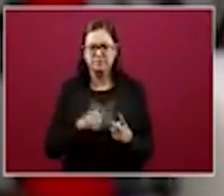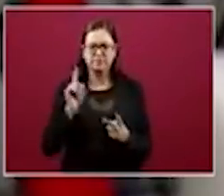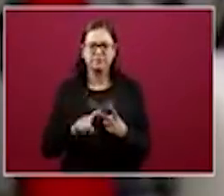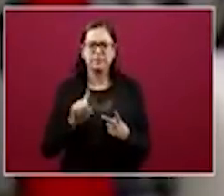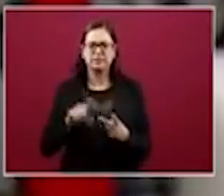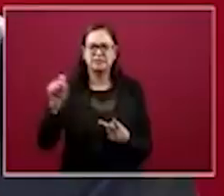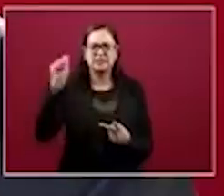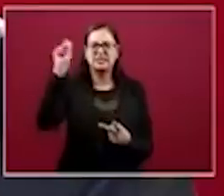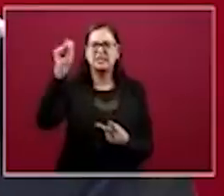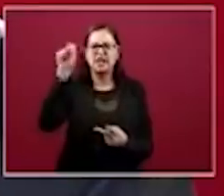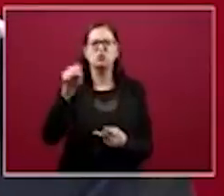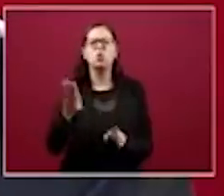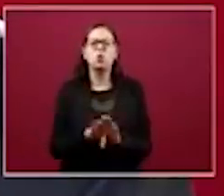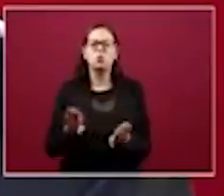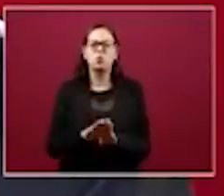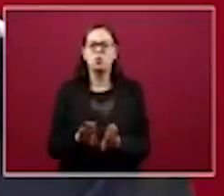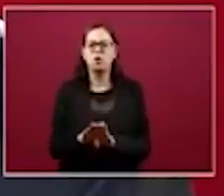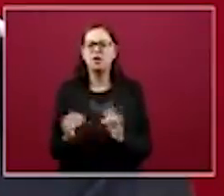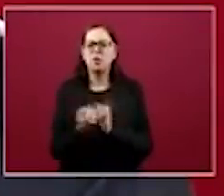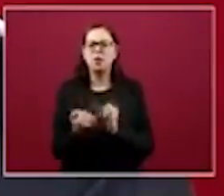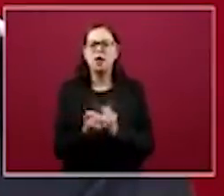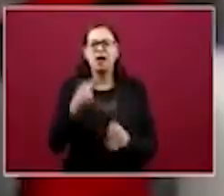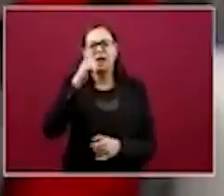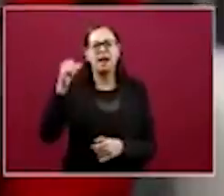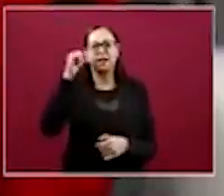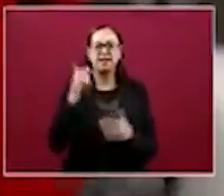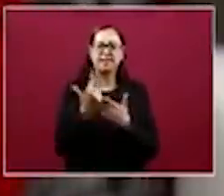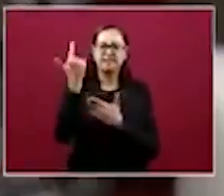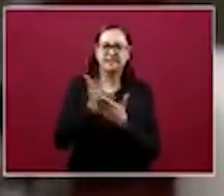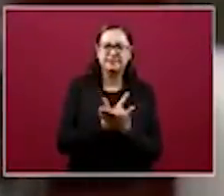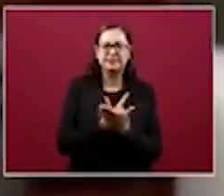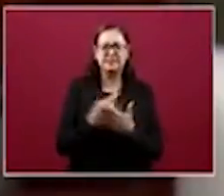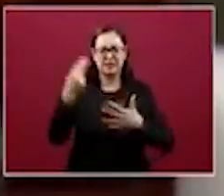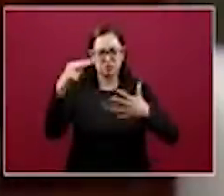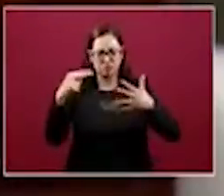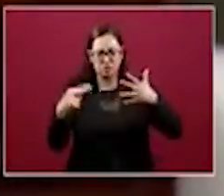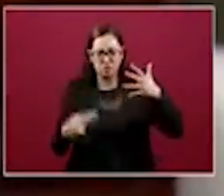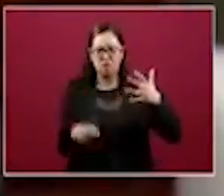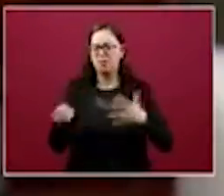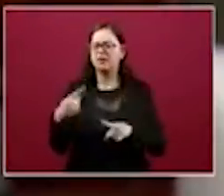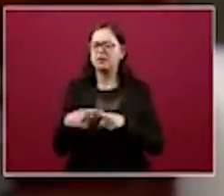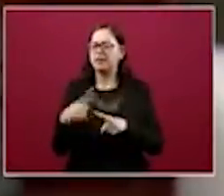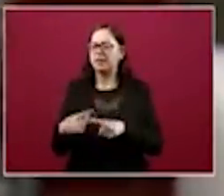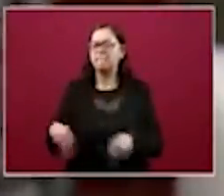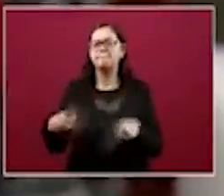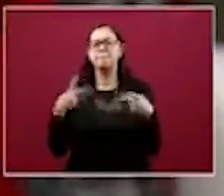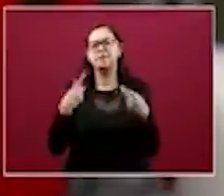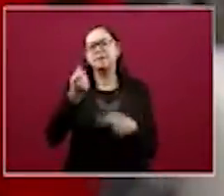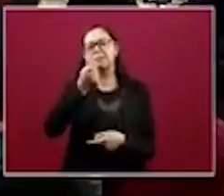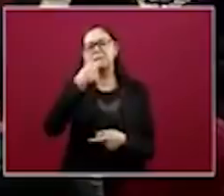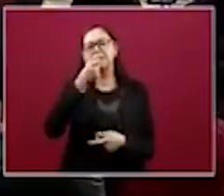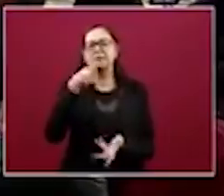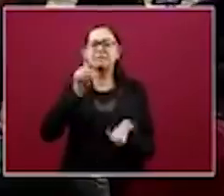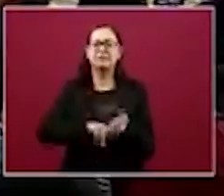al sindicato? Y también ayer nos dieron a conocer la lista de los proveedores de medicamentos que usted ya había mencionado, este